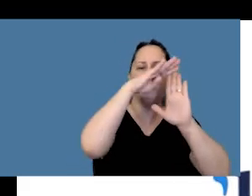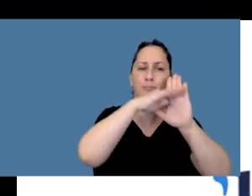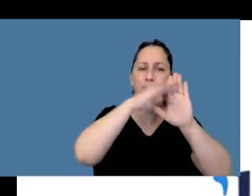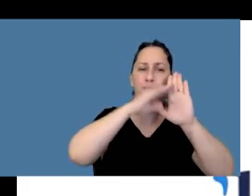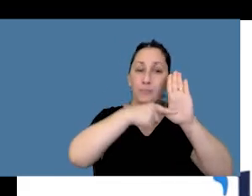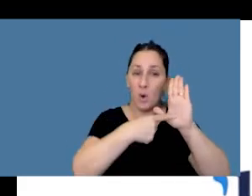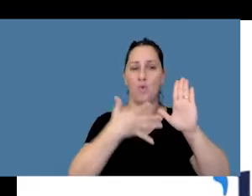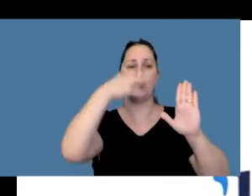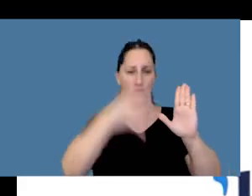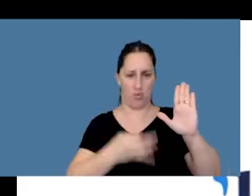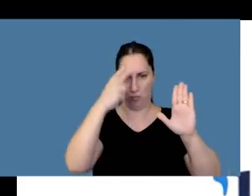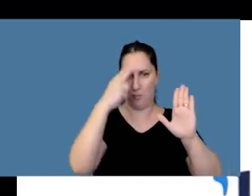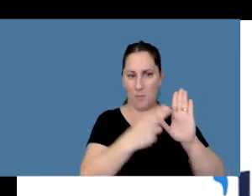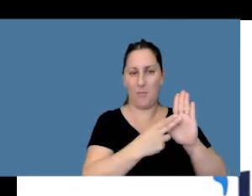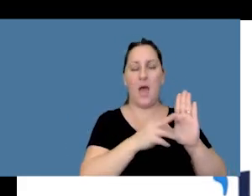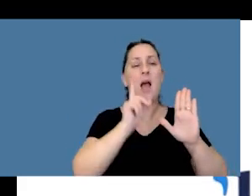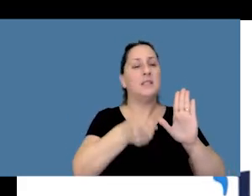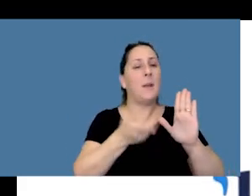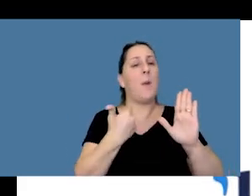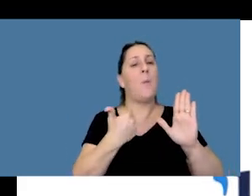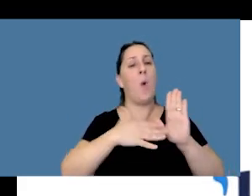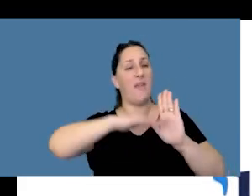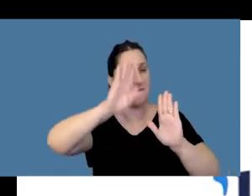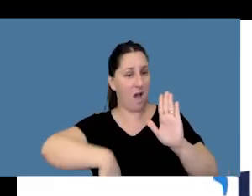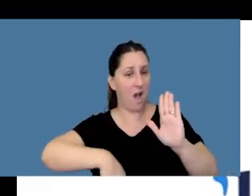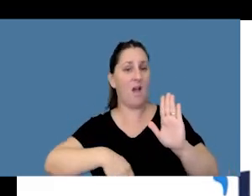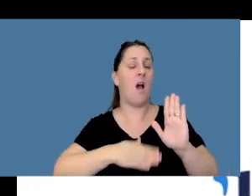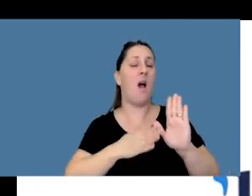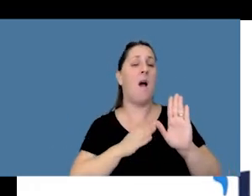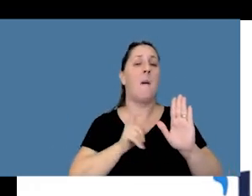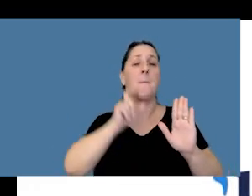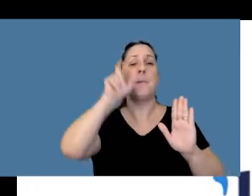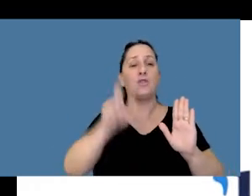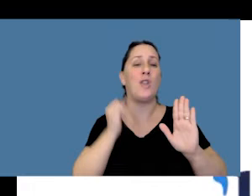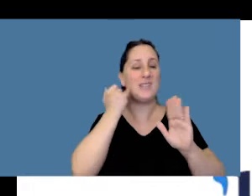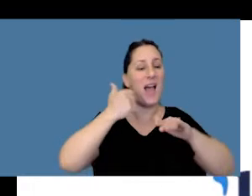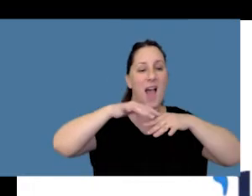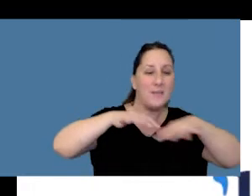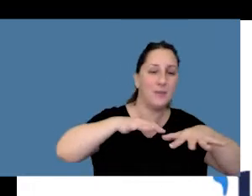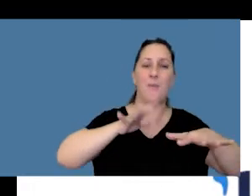parámetros. También, digamos, se puede dar la baja cuando deje de realizar